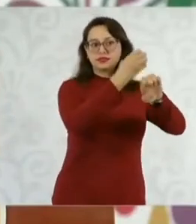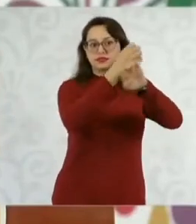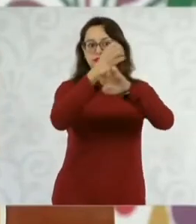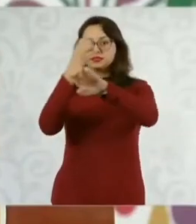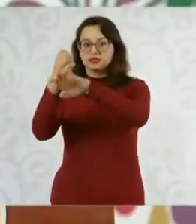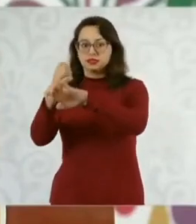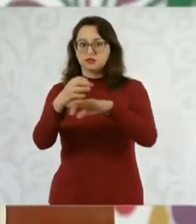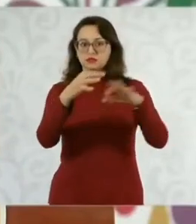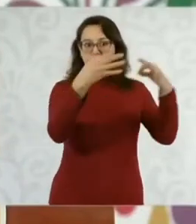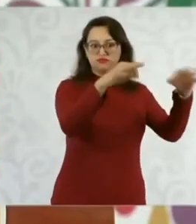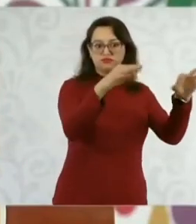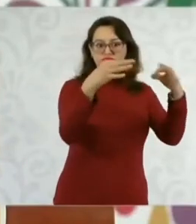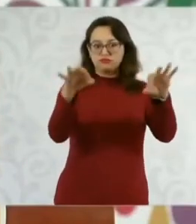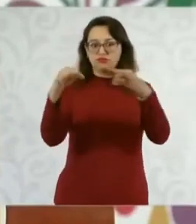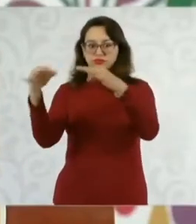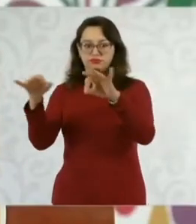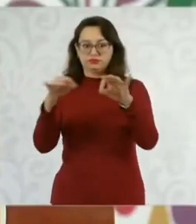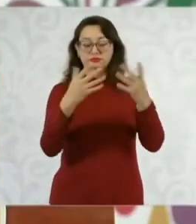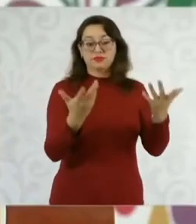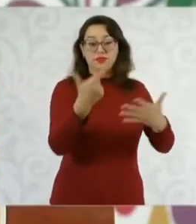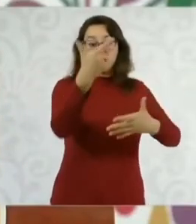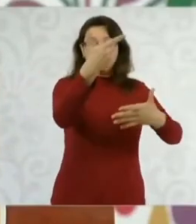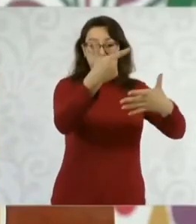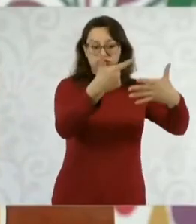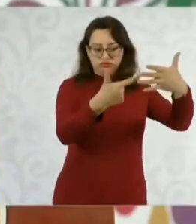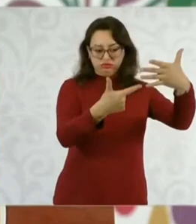y muchos candidatos.